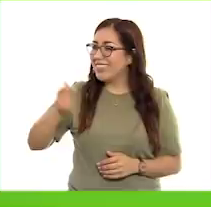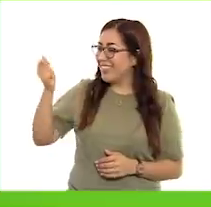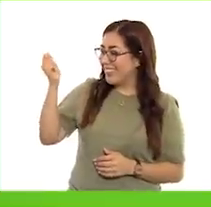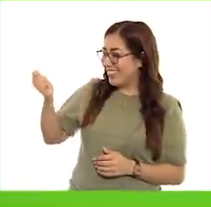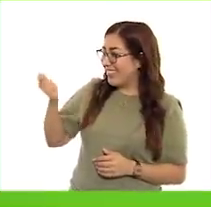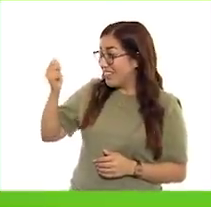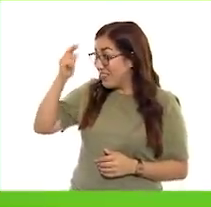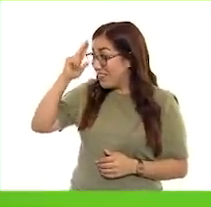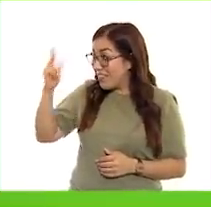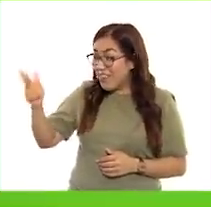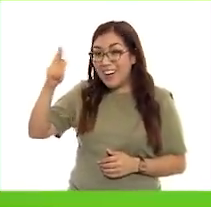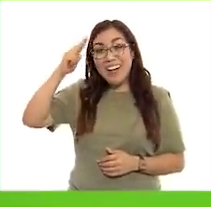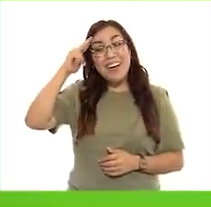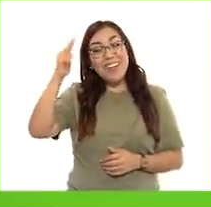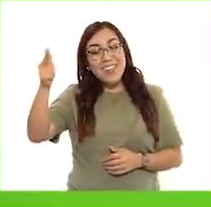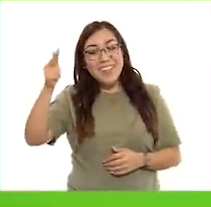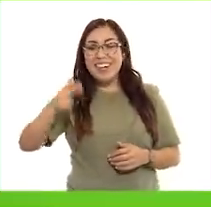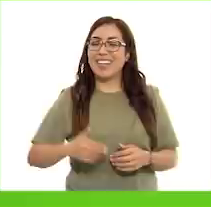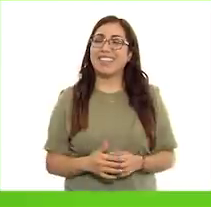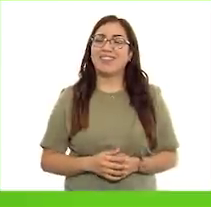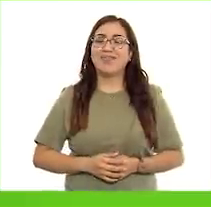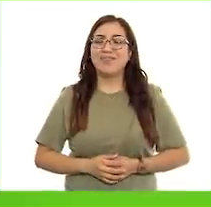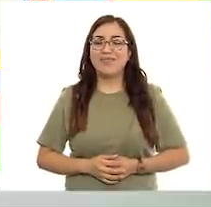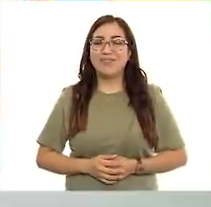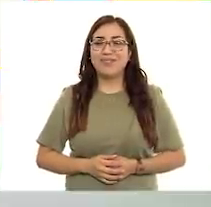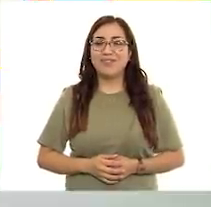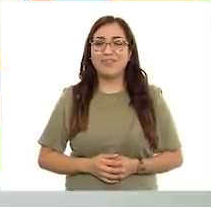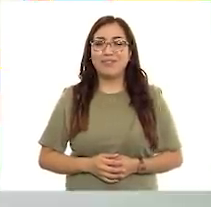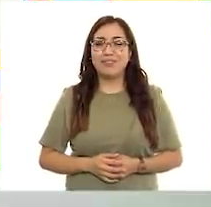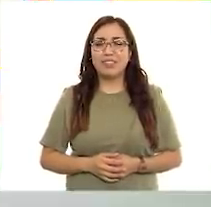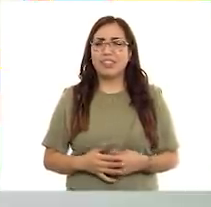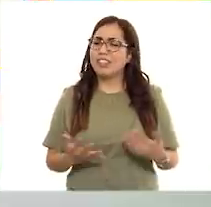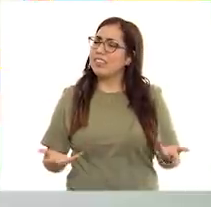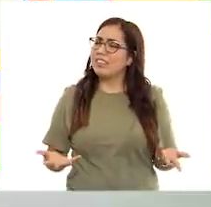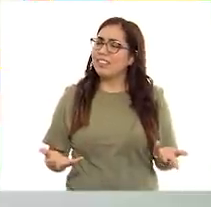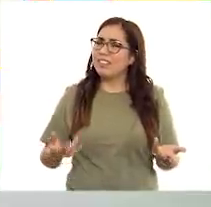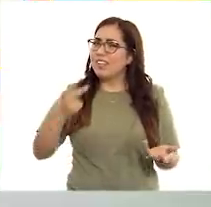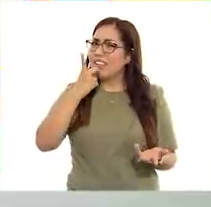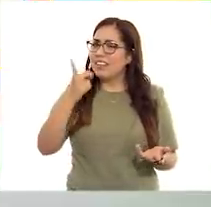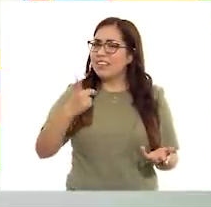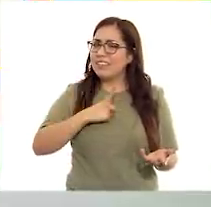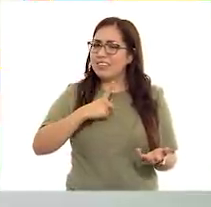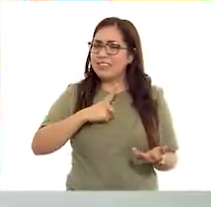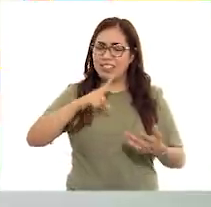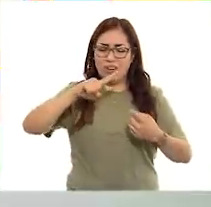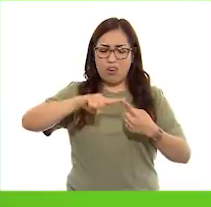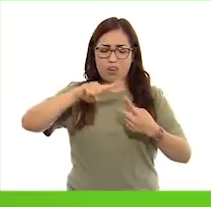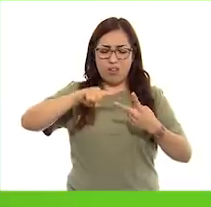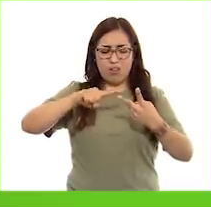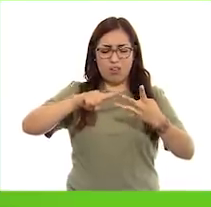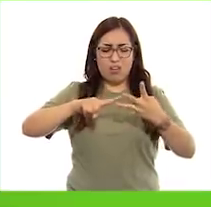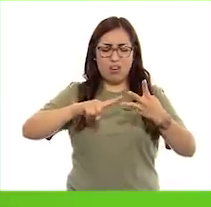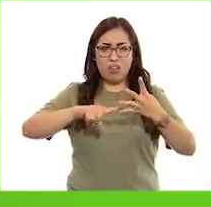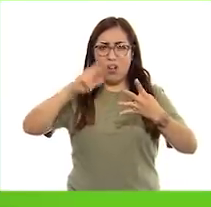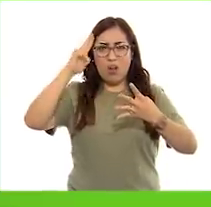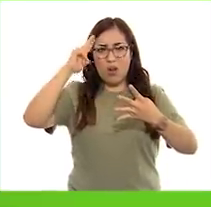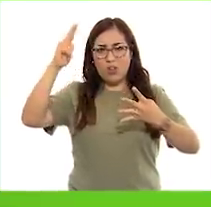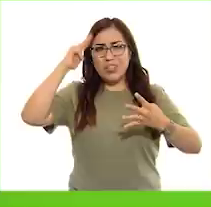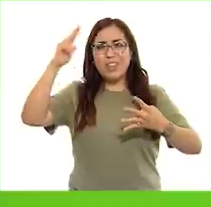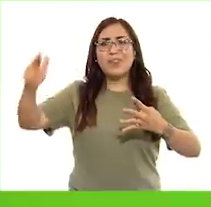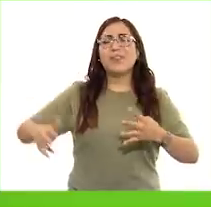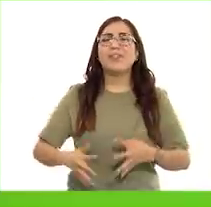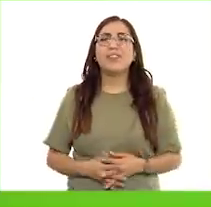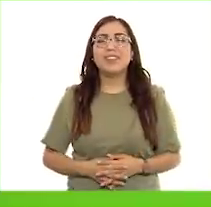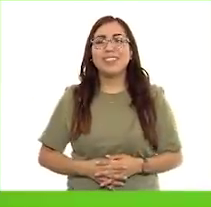Carla! ¡Hola, hola! ¡Hola, hola! Dijiste cuatro veces hola. ¡Sí, sí,